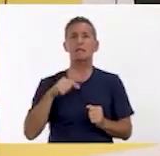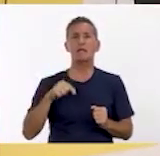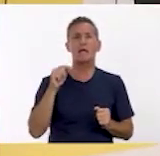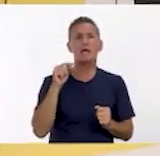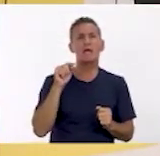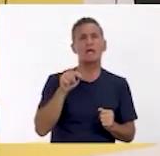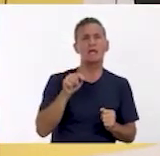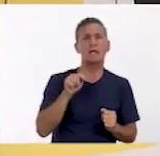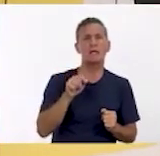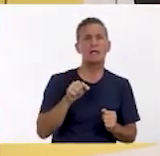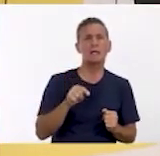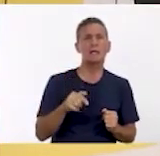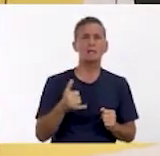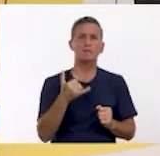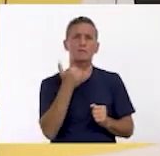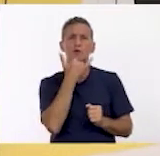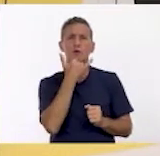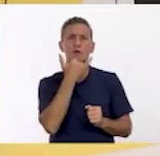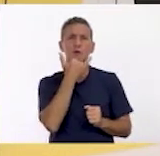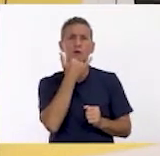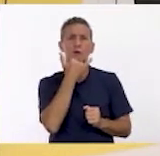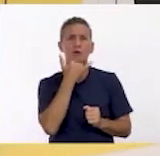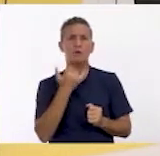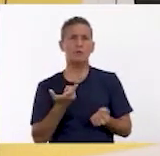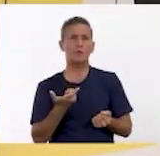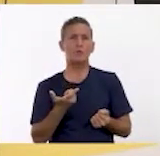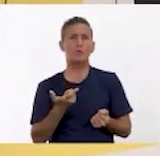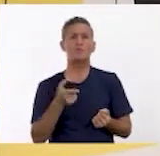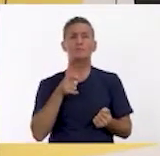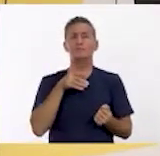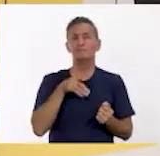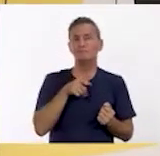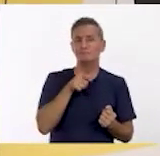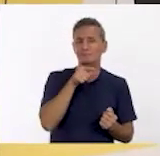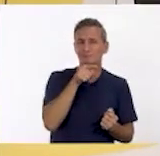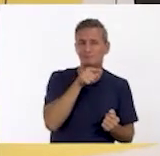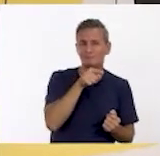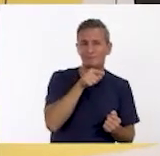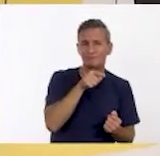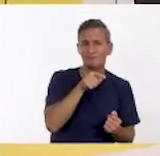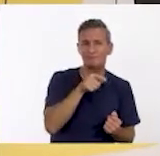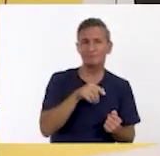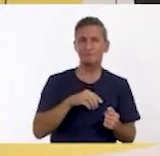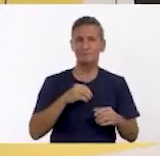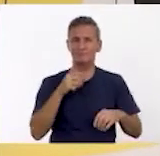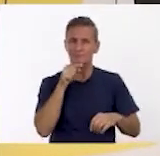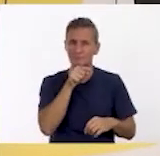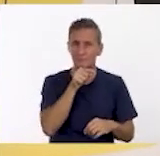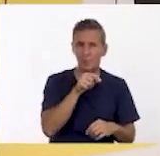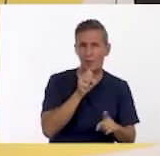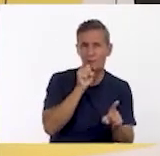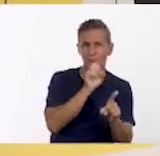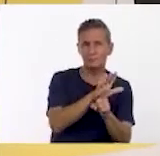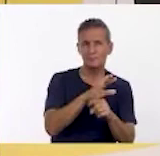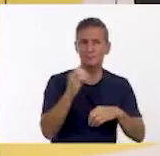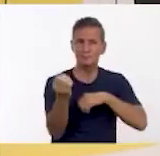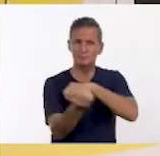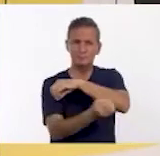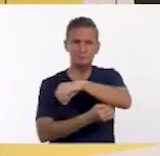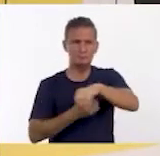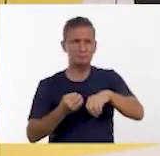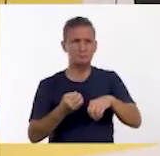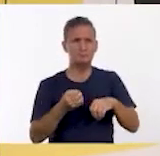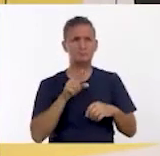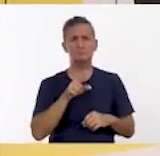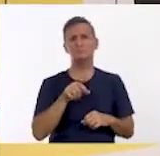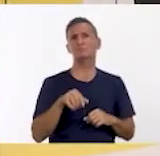le restó autenticidad a sus países, y por ahí vienen esos cambios,